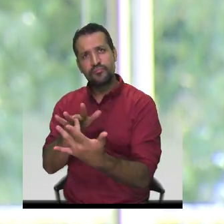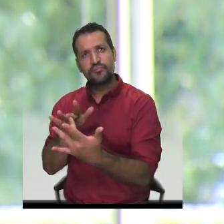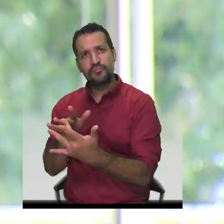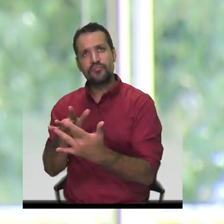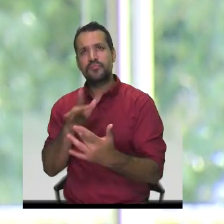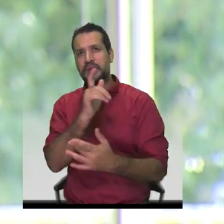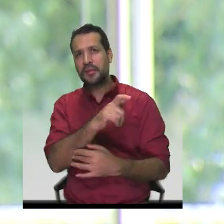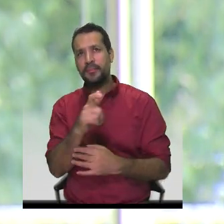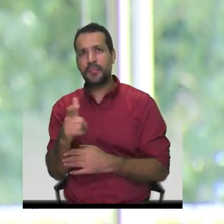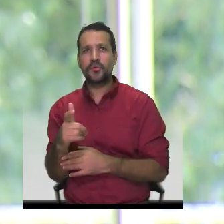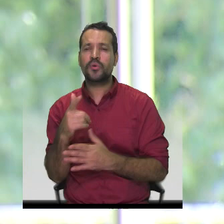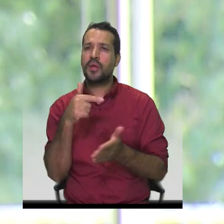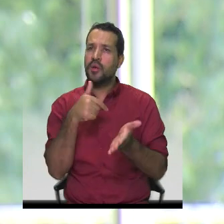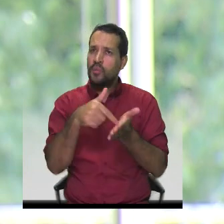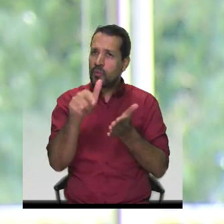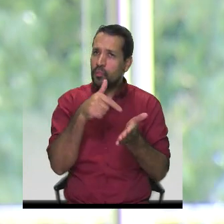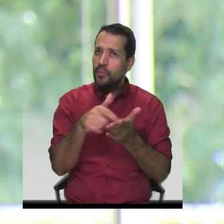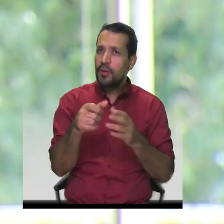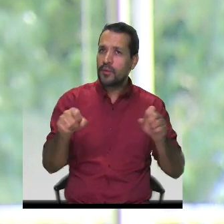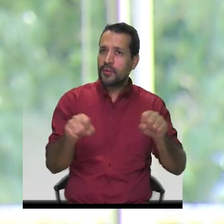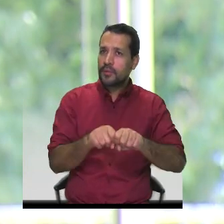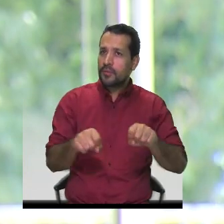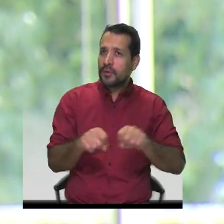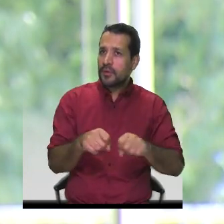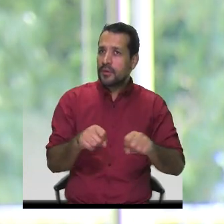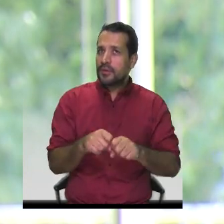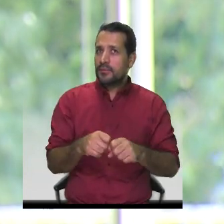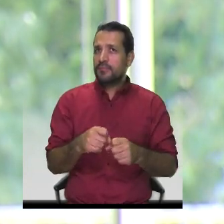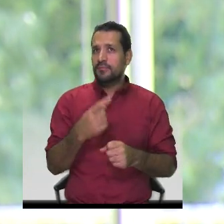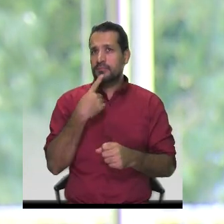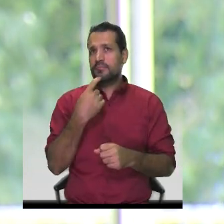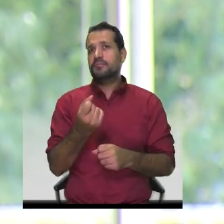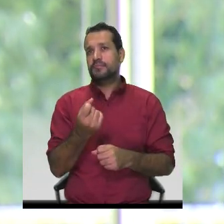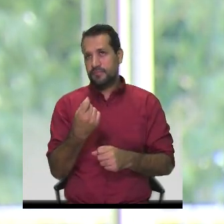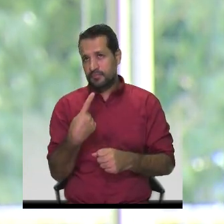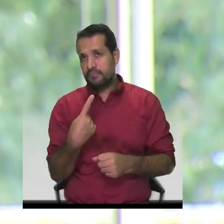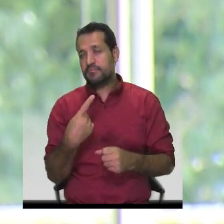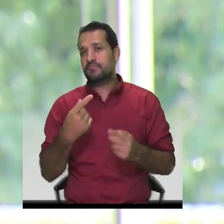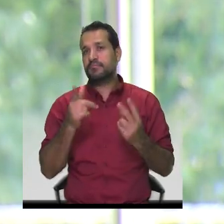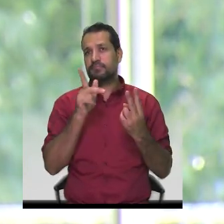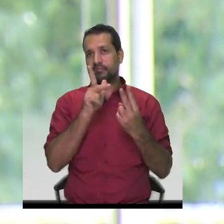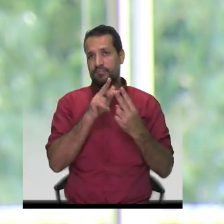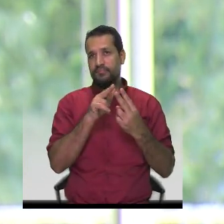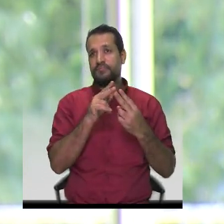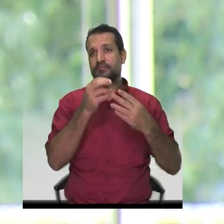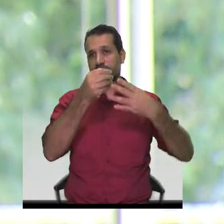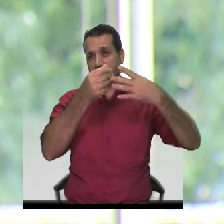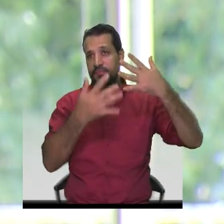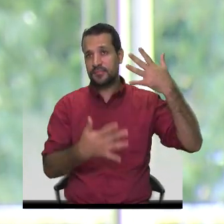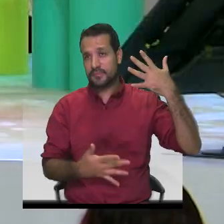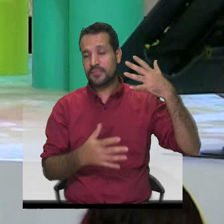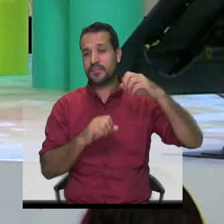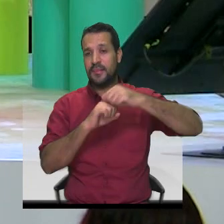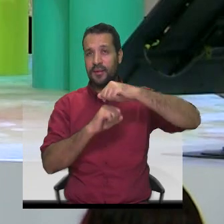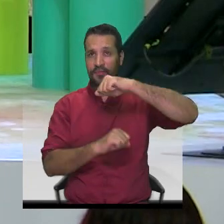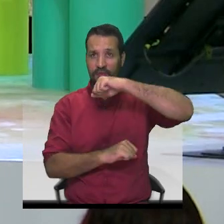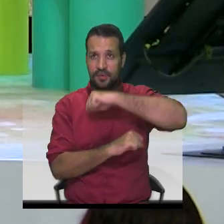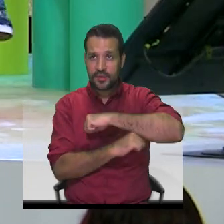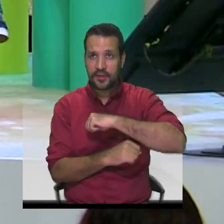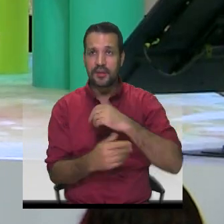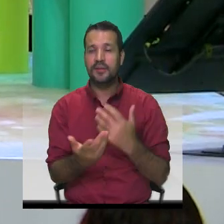Entonces, yo creo que es una pregunta difícil, pero que también hay unas alternativas que fortalecen la